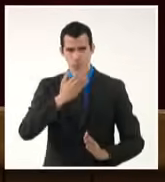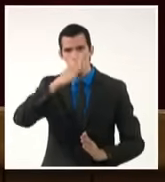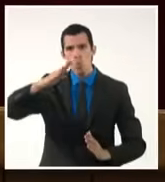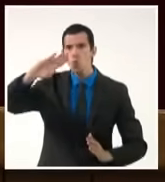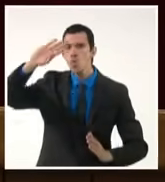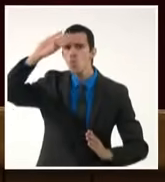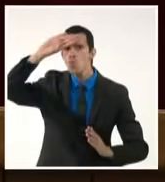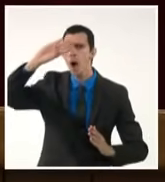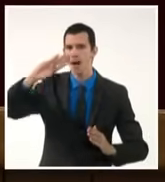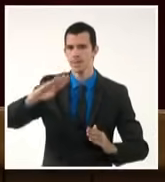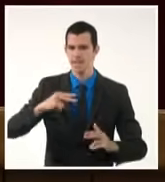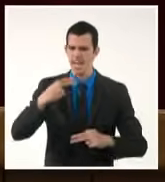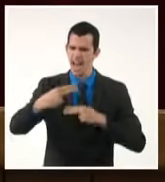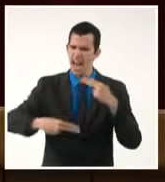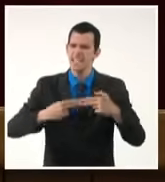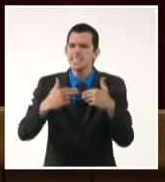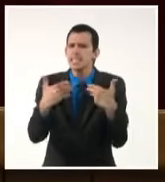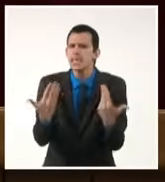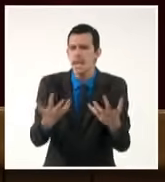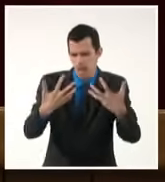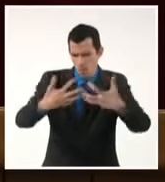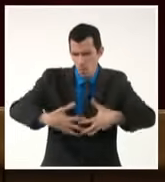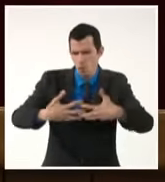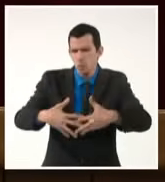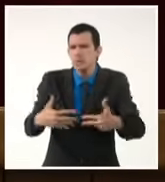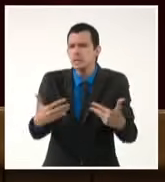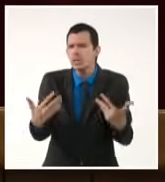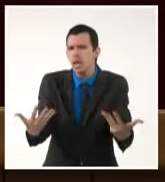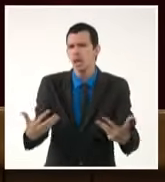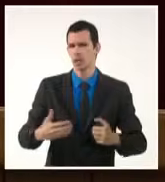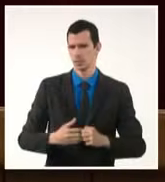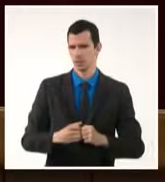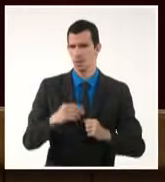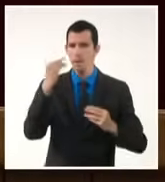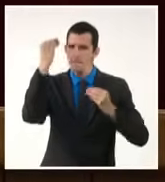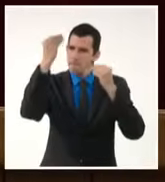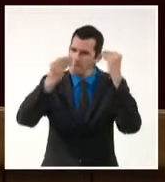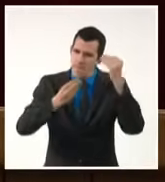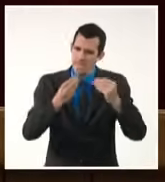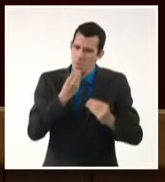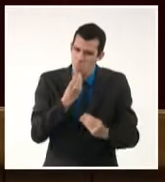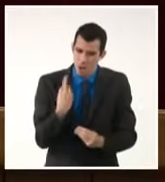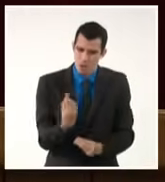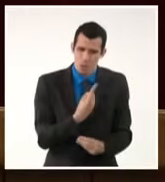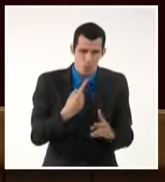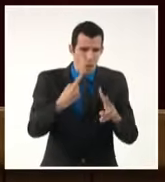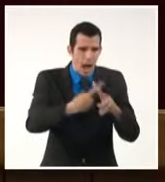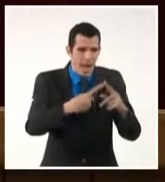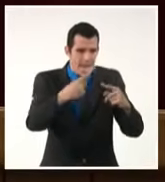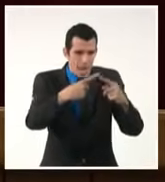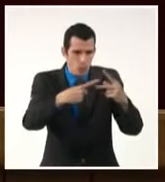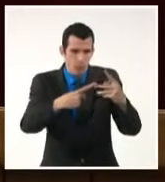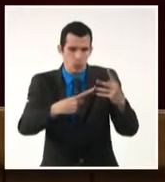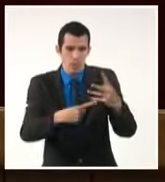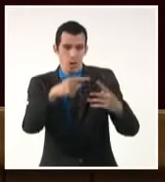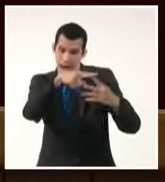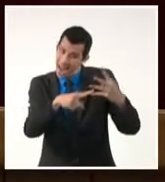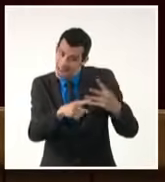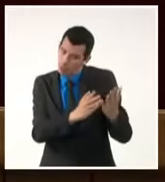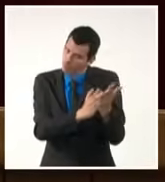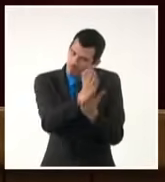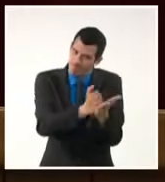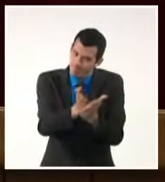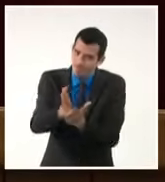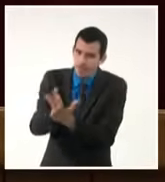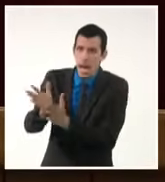en la eliminación de las principales distorsiones que hoy comprometen las posibilidades de crecimiento económico y desarrollo del país en